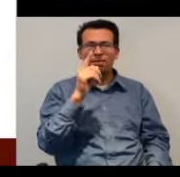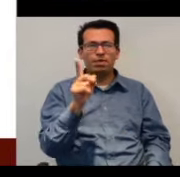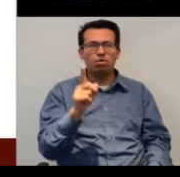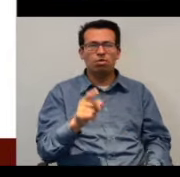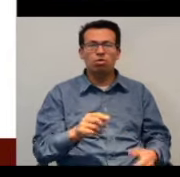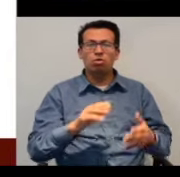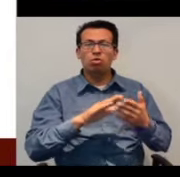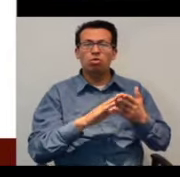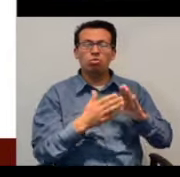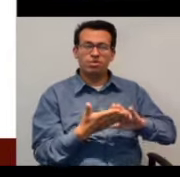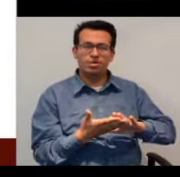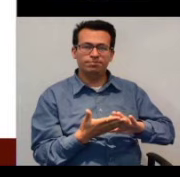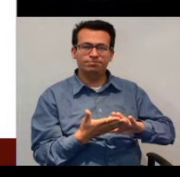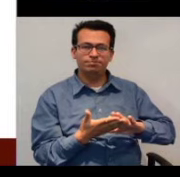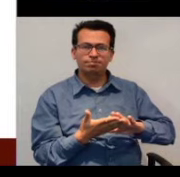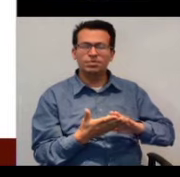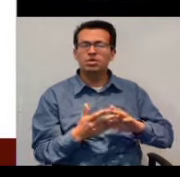la comunidad